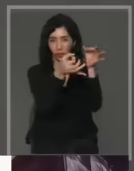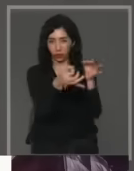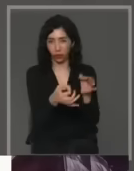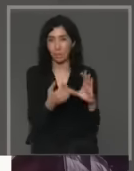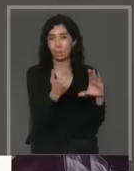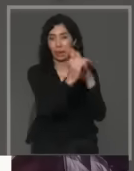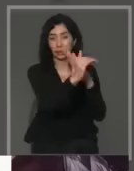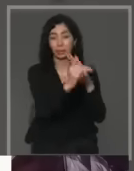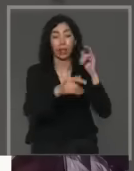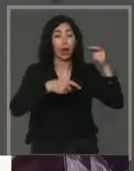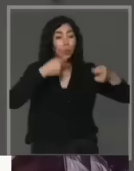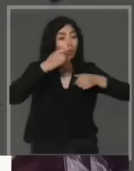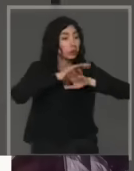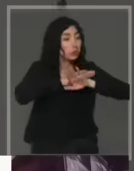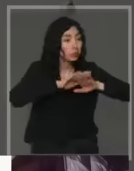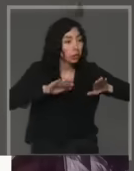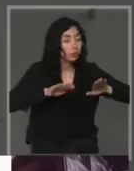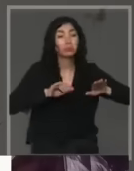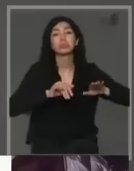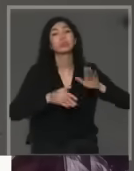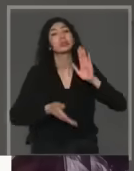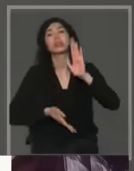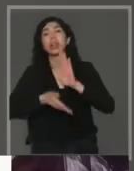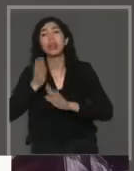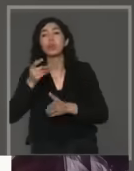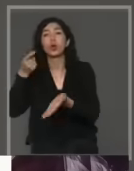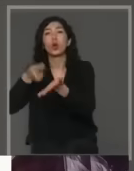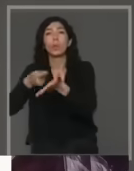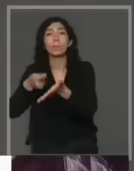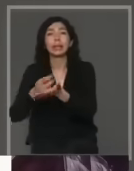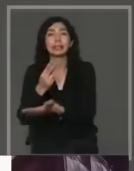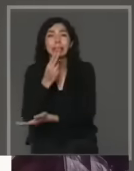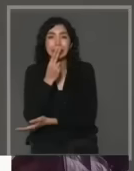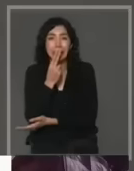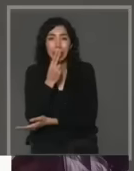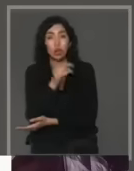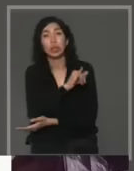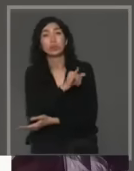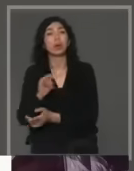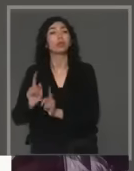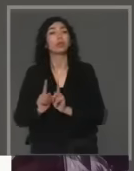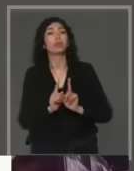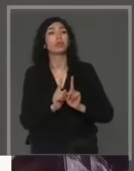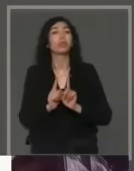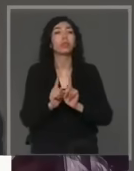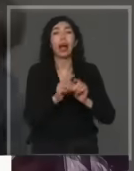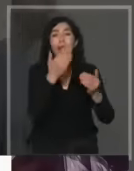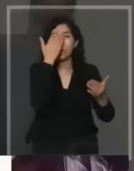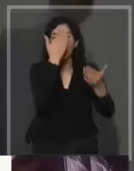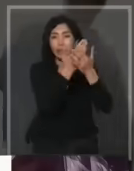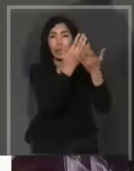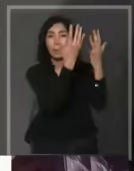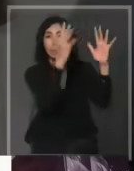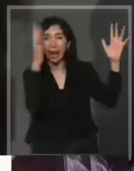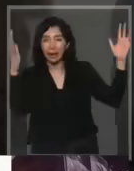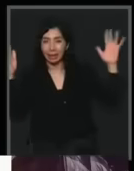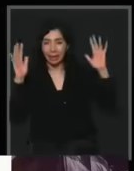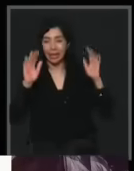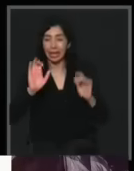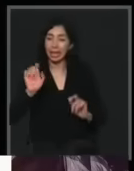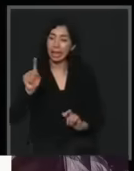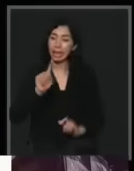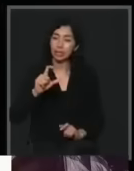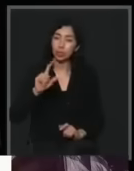almuerzo, habrían salido del centro comercial para comprar cigarros y luego trasladarse al Parque de las Esculturas. Aquí ocurriría el primer hecho